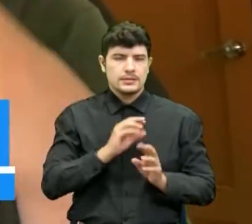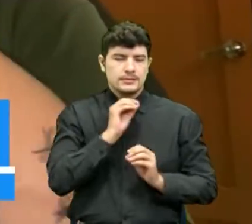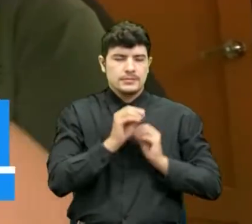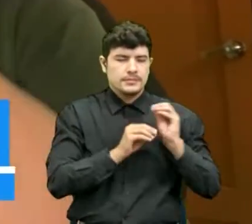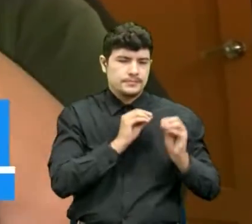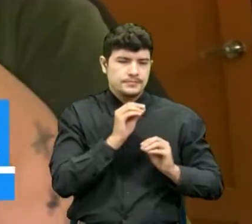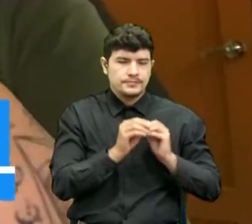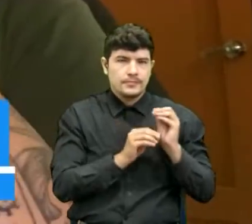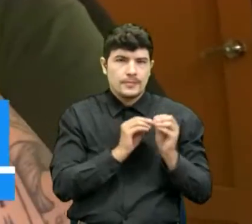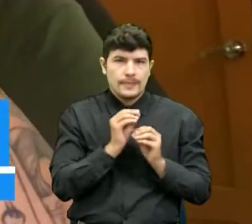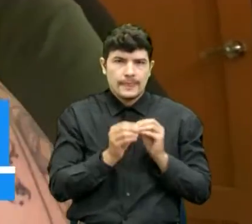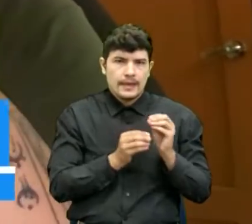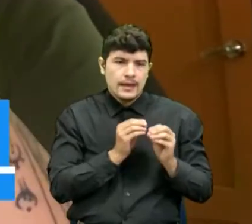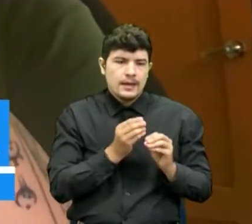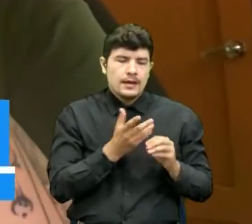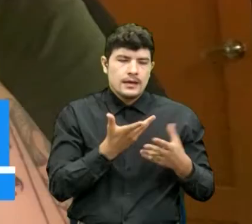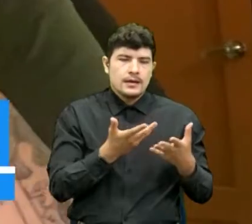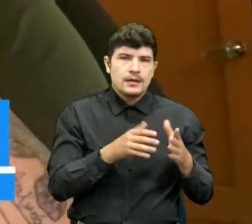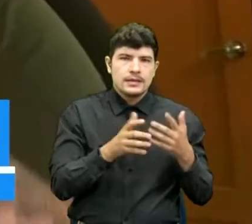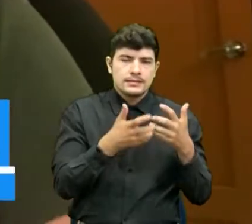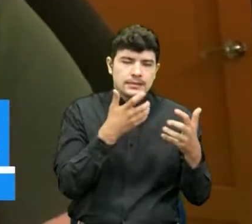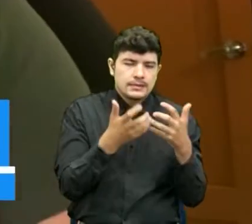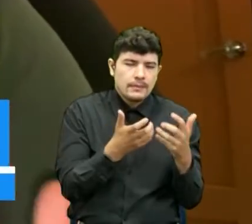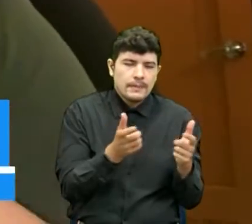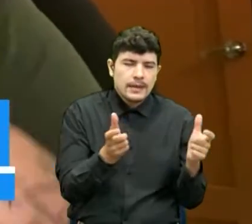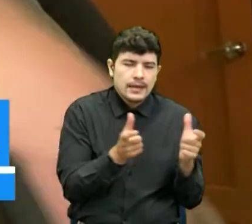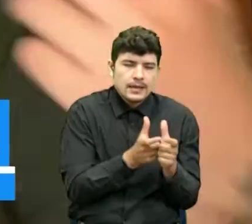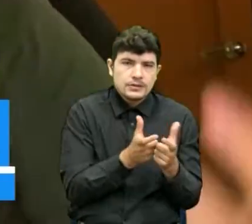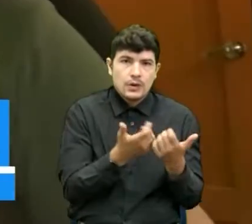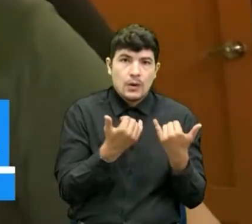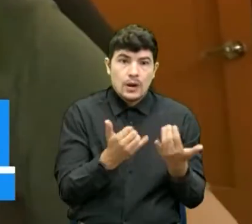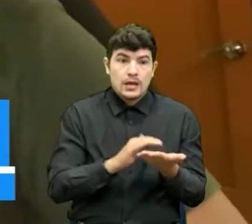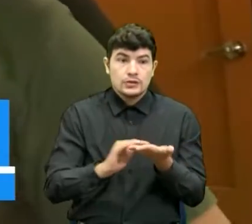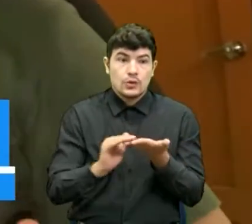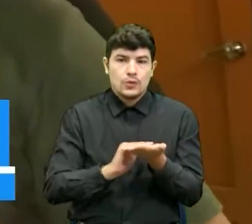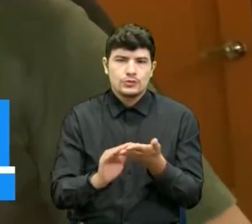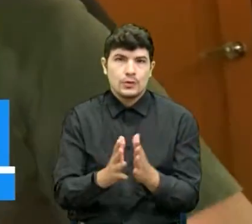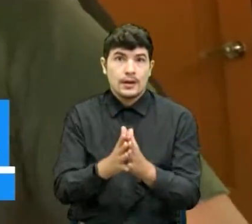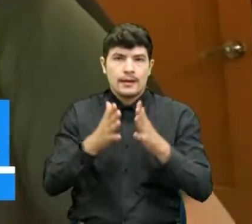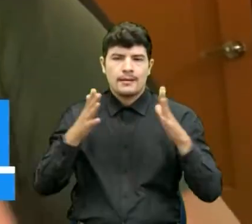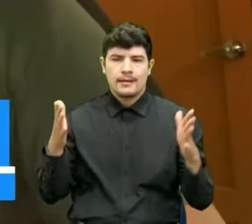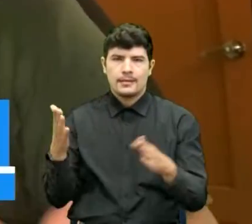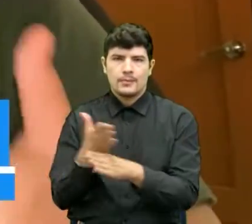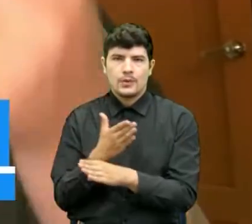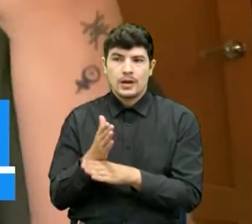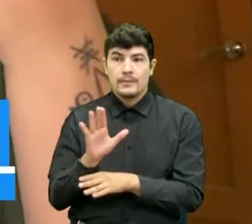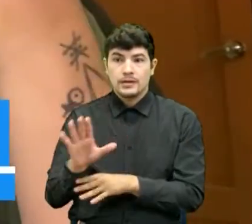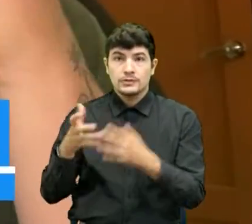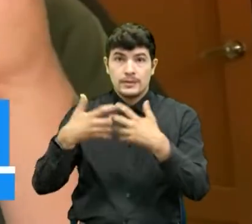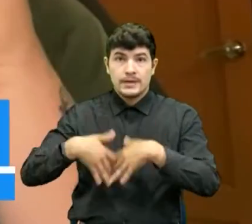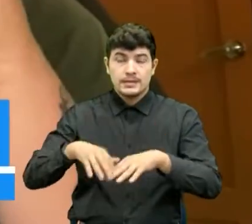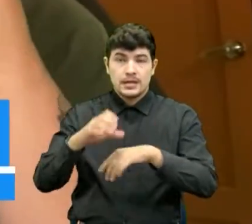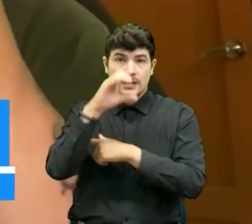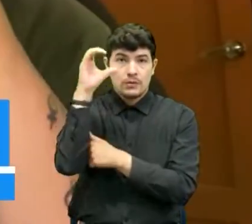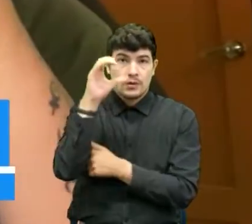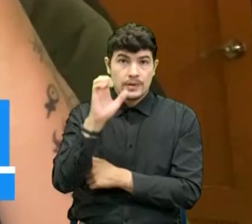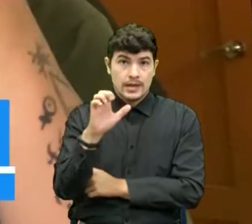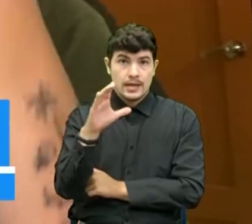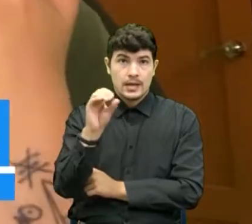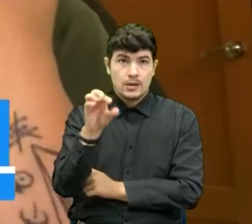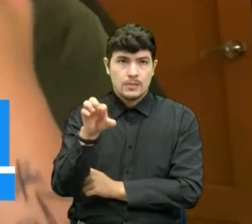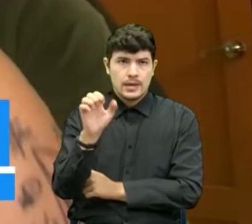equipo relativamente pequeño a la hora de solucionar problemas de esta envergadura para una empresa que es la más grande de Colombia como